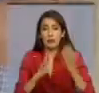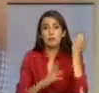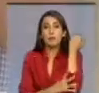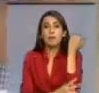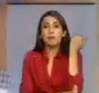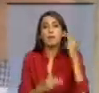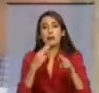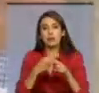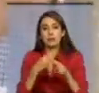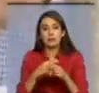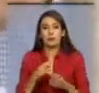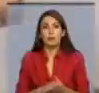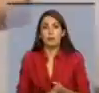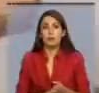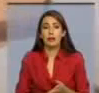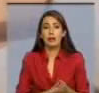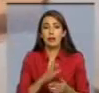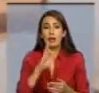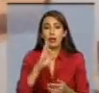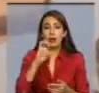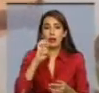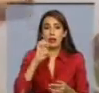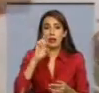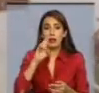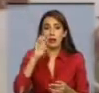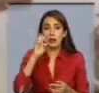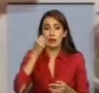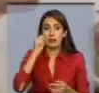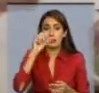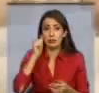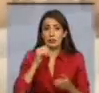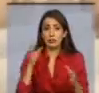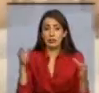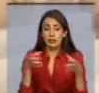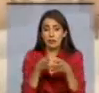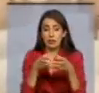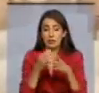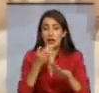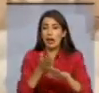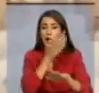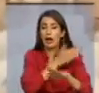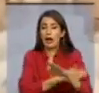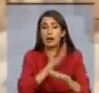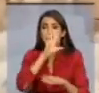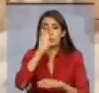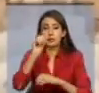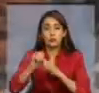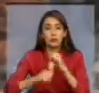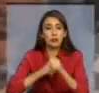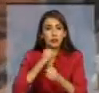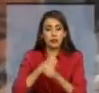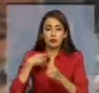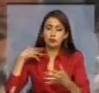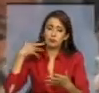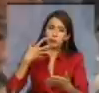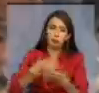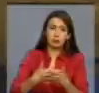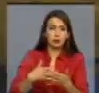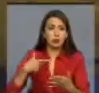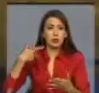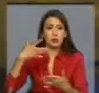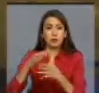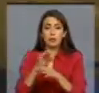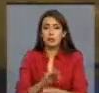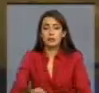Para Teresa Huamantario, quien participa de esta importante feria desde hace más de 50 años, le complace escuchar cómo